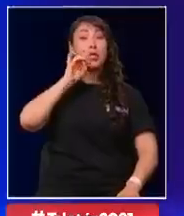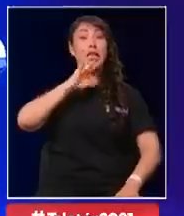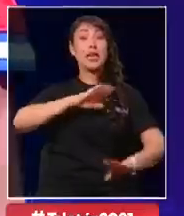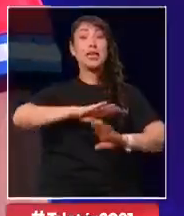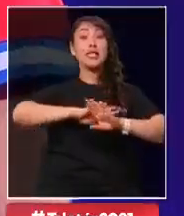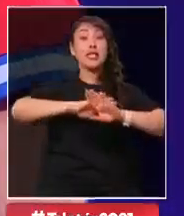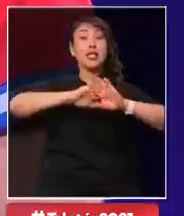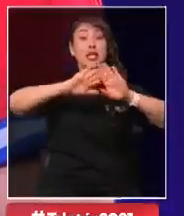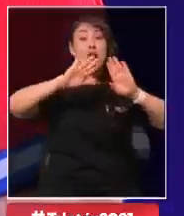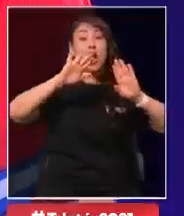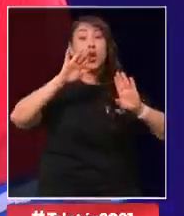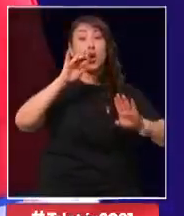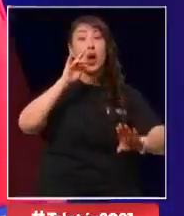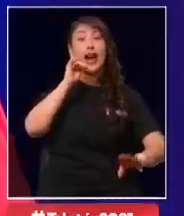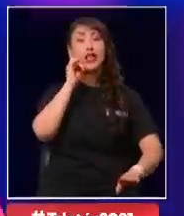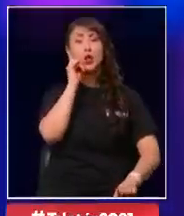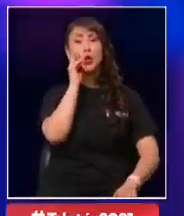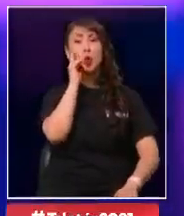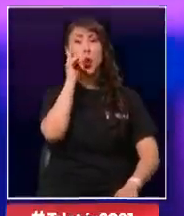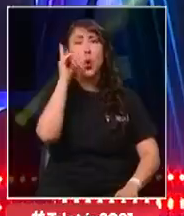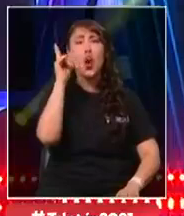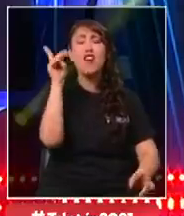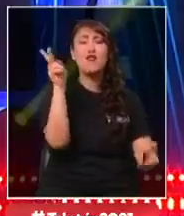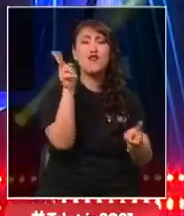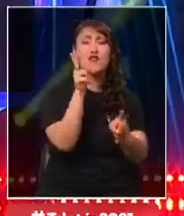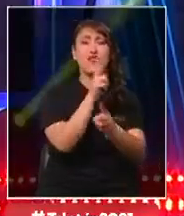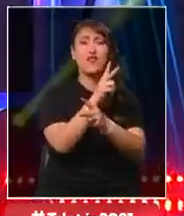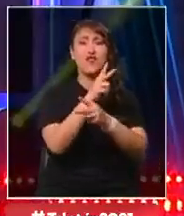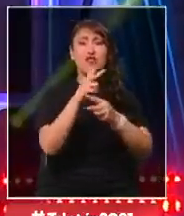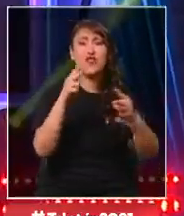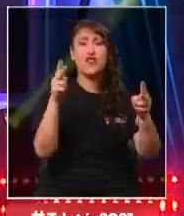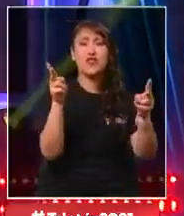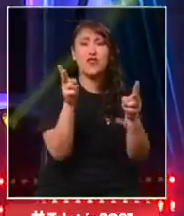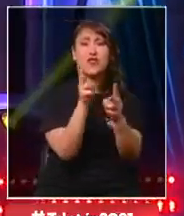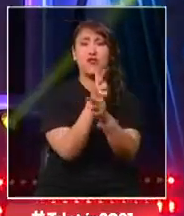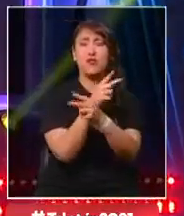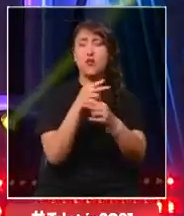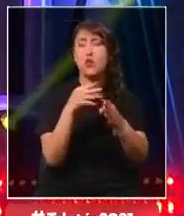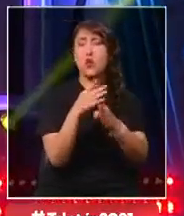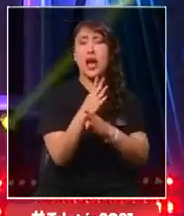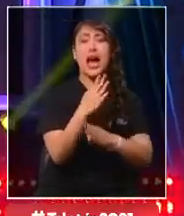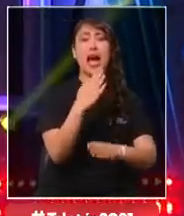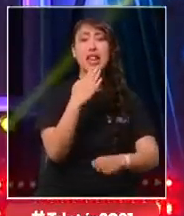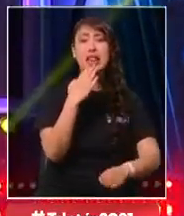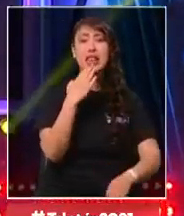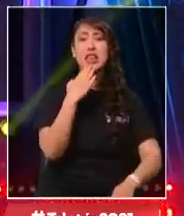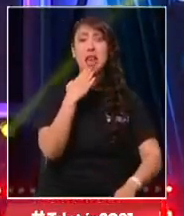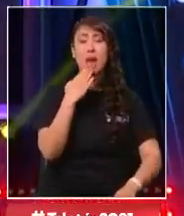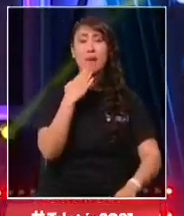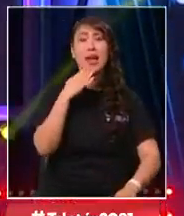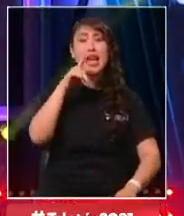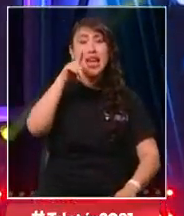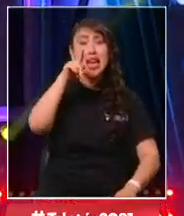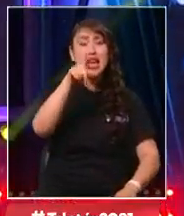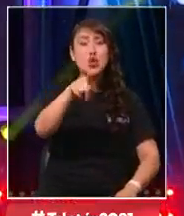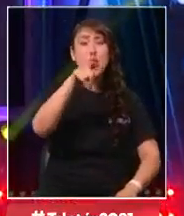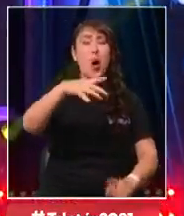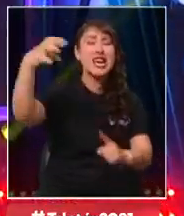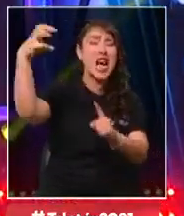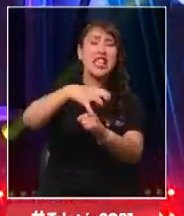azulado. Por brisa de cruz, son también. Y tú,